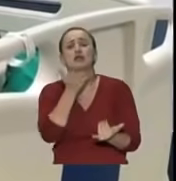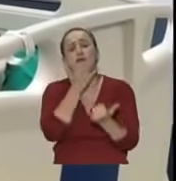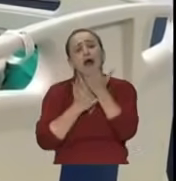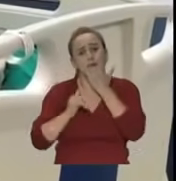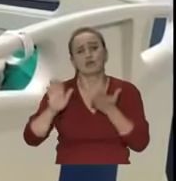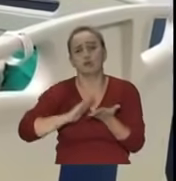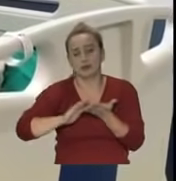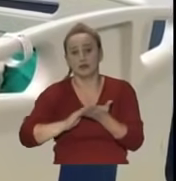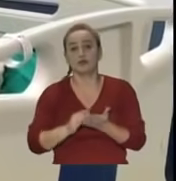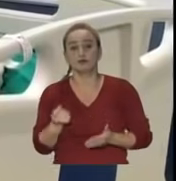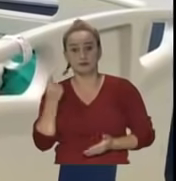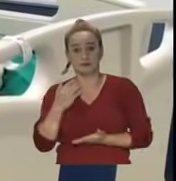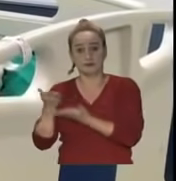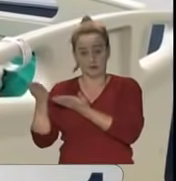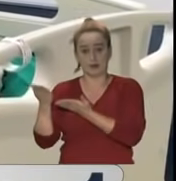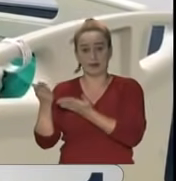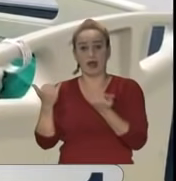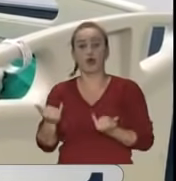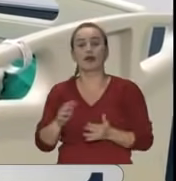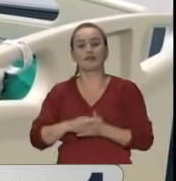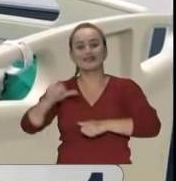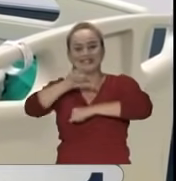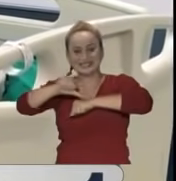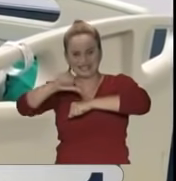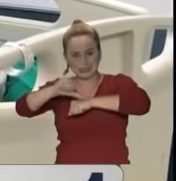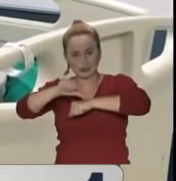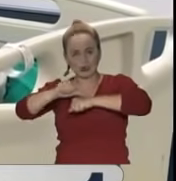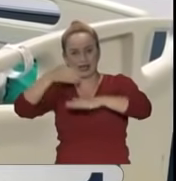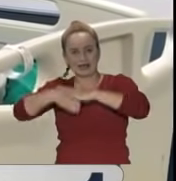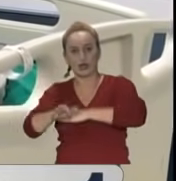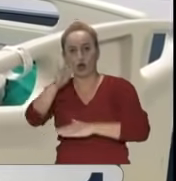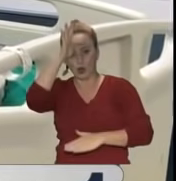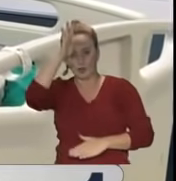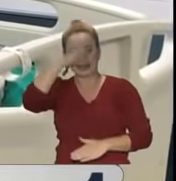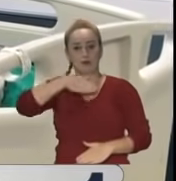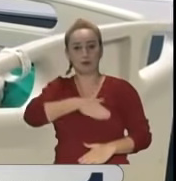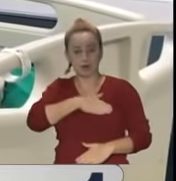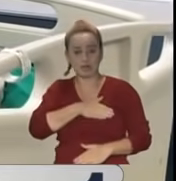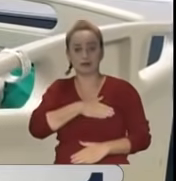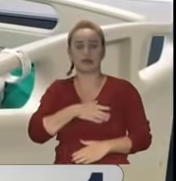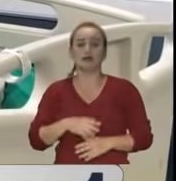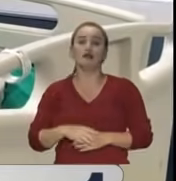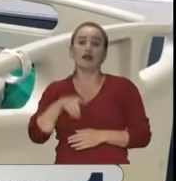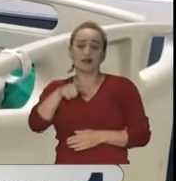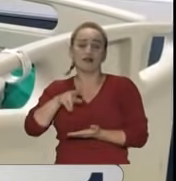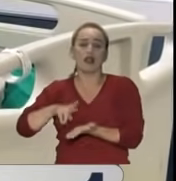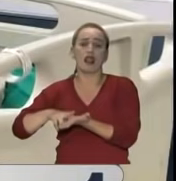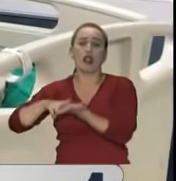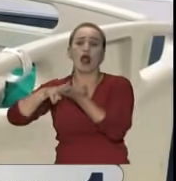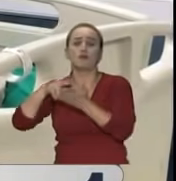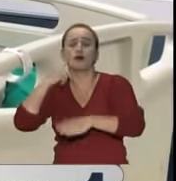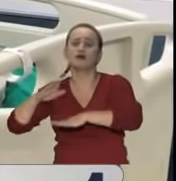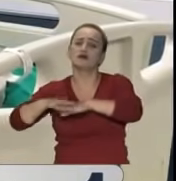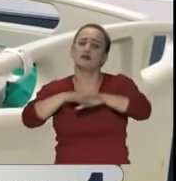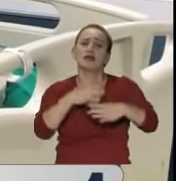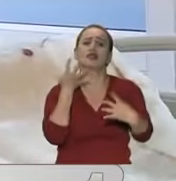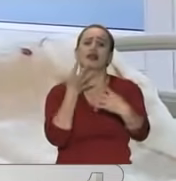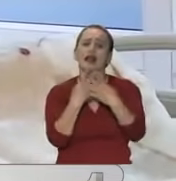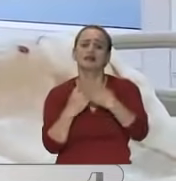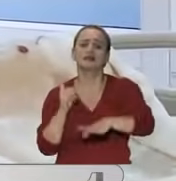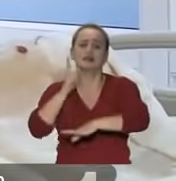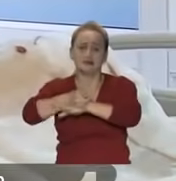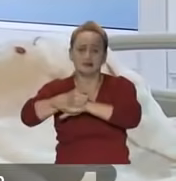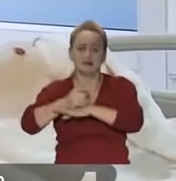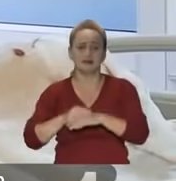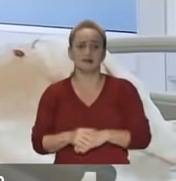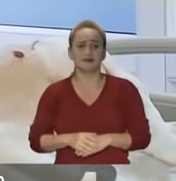En las últimas horas, la víctima fue sometida a una cirugía en el Hospital Simón Bolívar. En medio de su convalecencia, clamó cárcel para su agresor. ¿Por